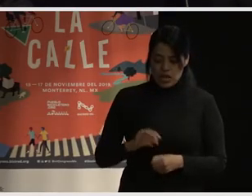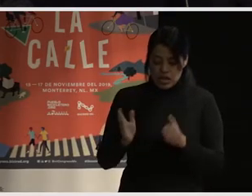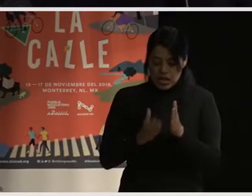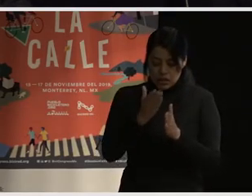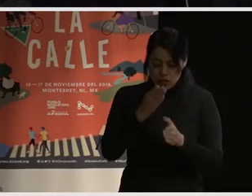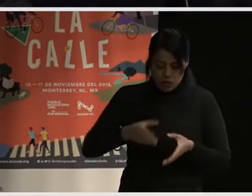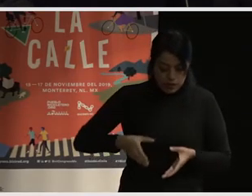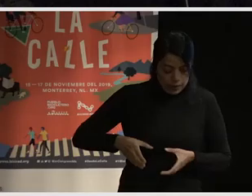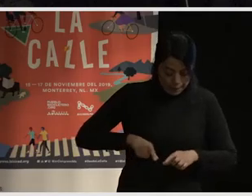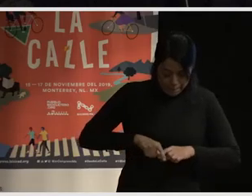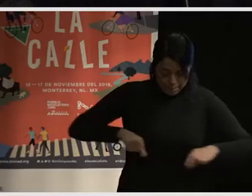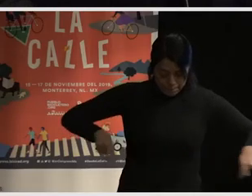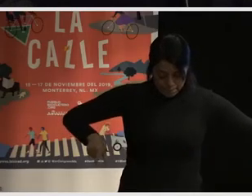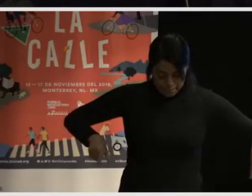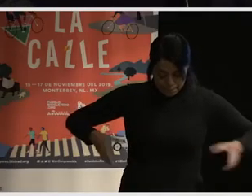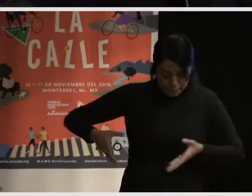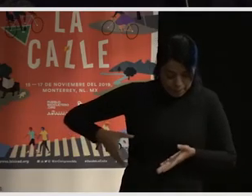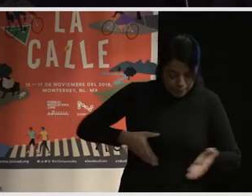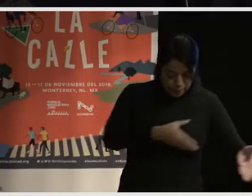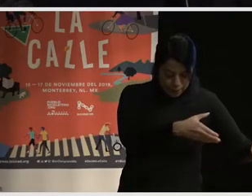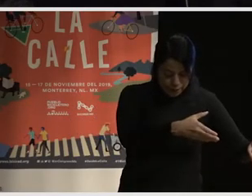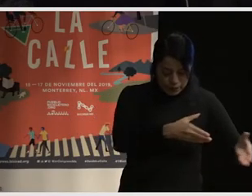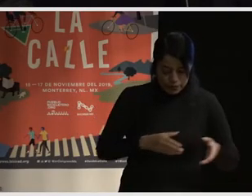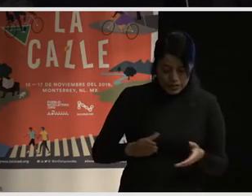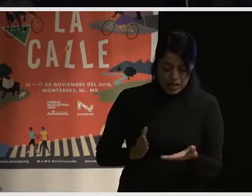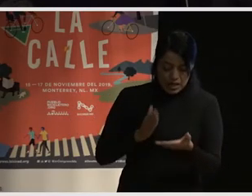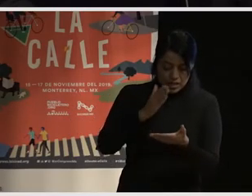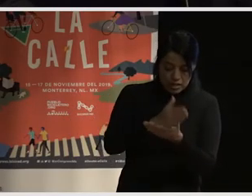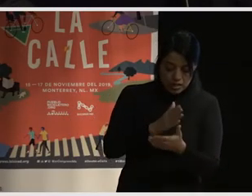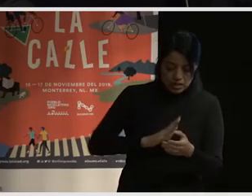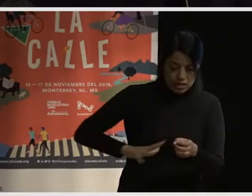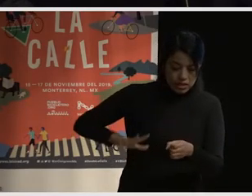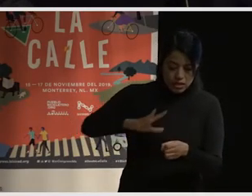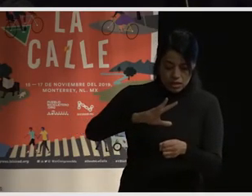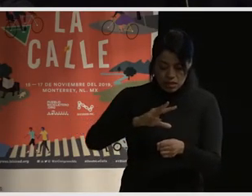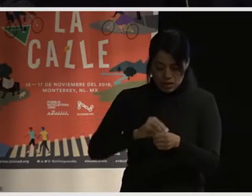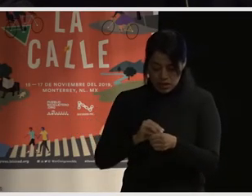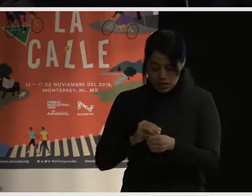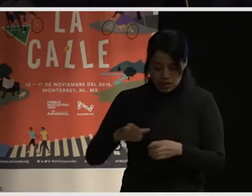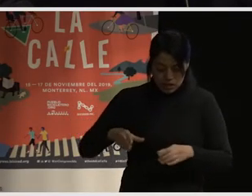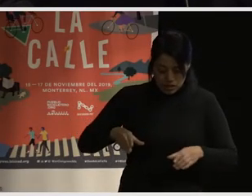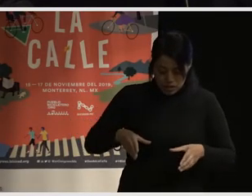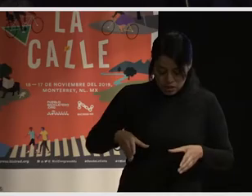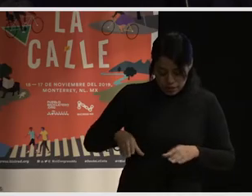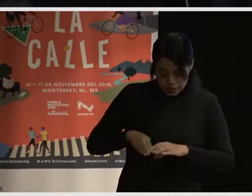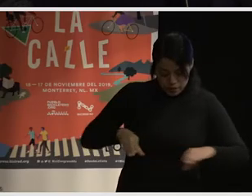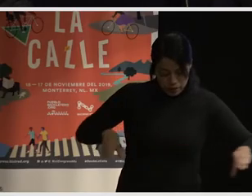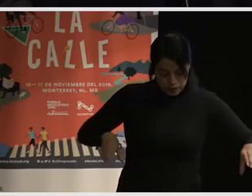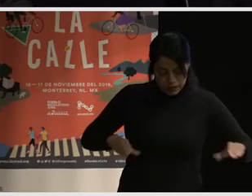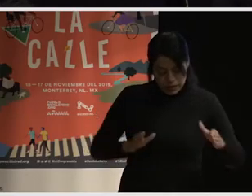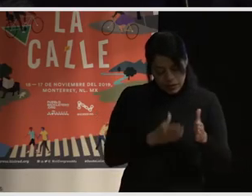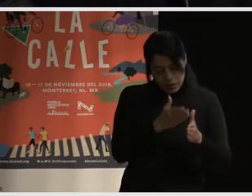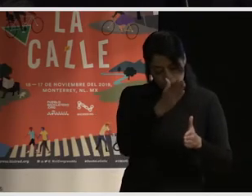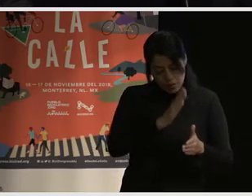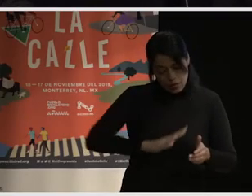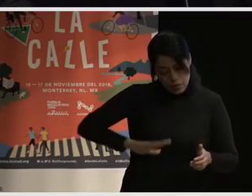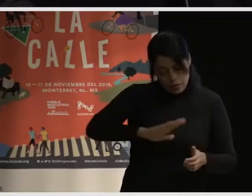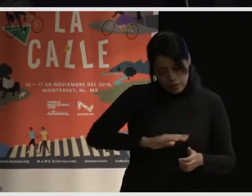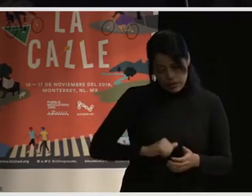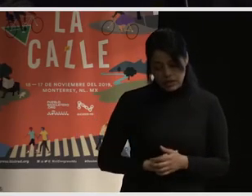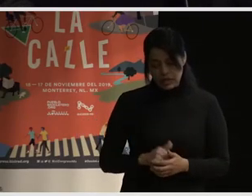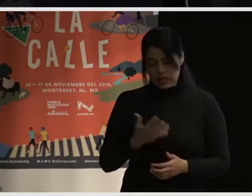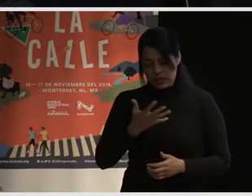detonó en ciclovías que detonó en accesibilidad universal en cruceros que se necesitaban porque porque la obra pública en guadalajara siempre que se construya